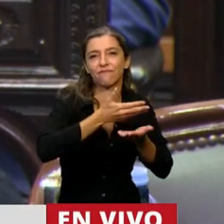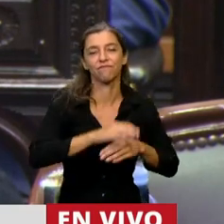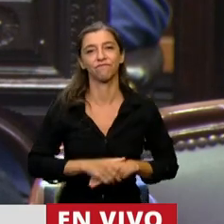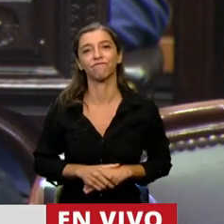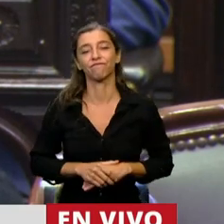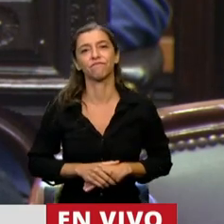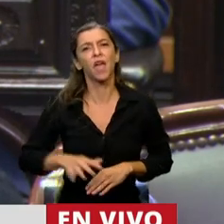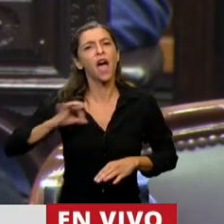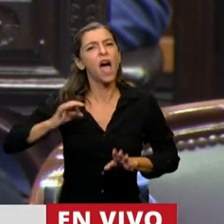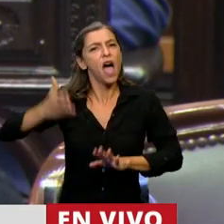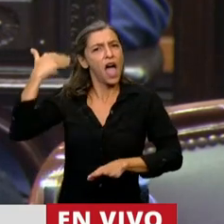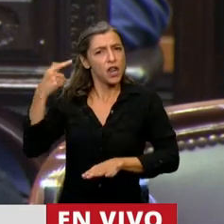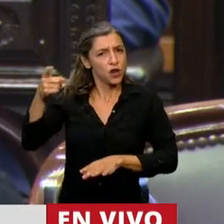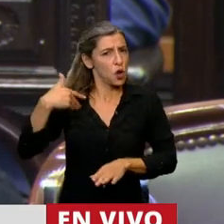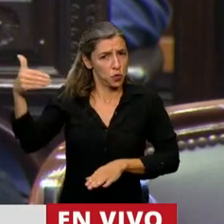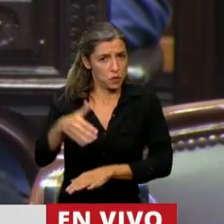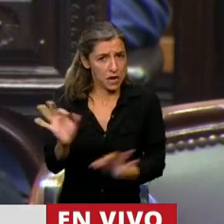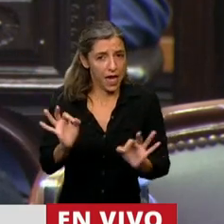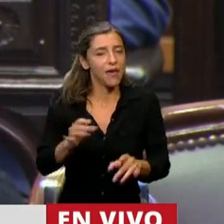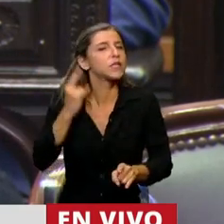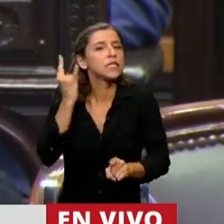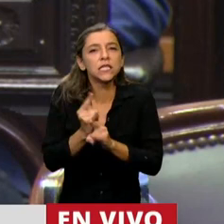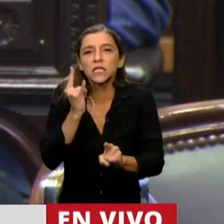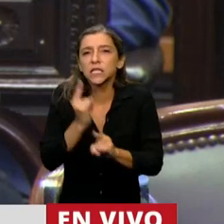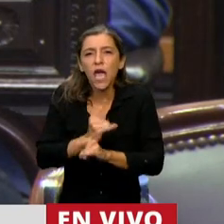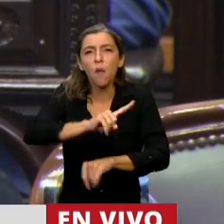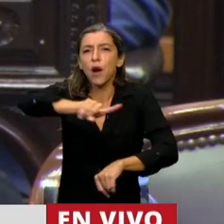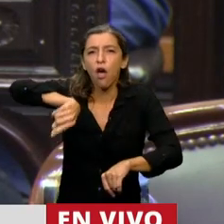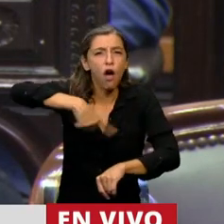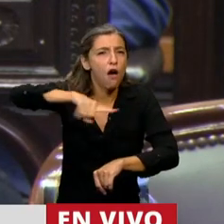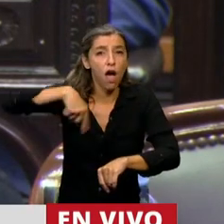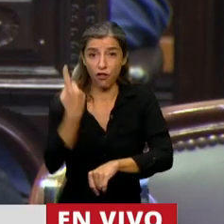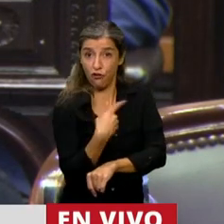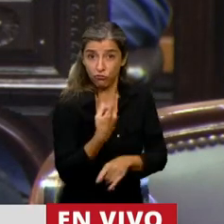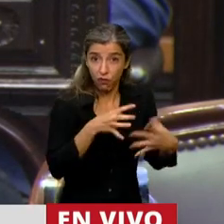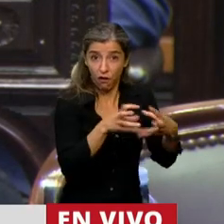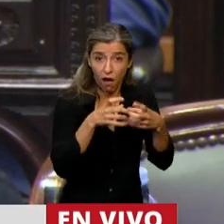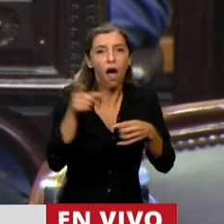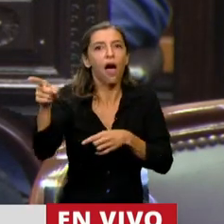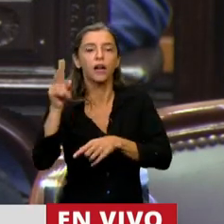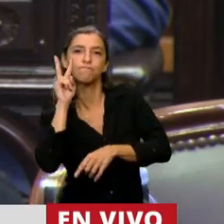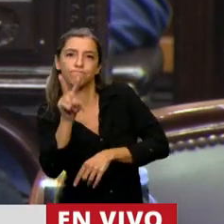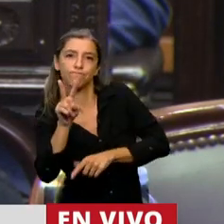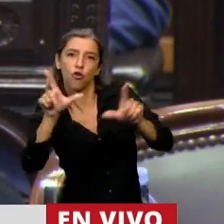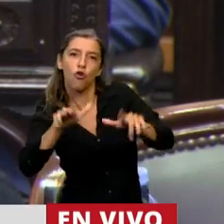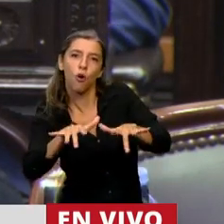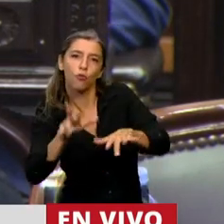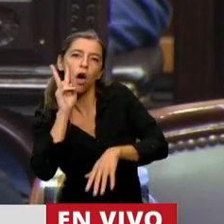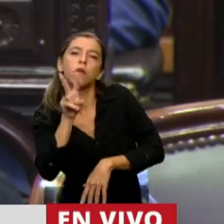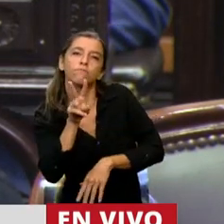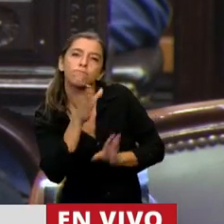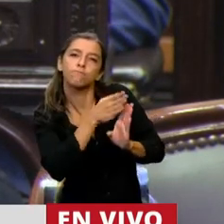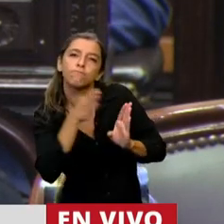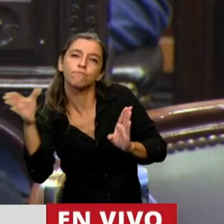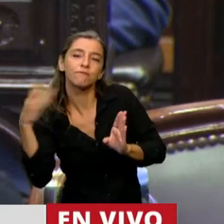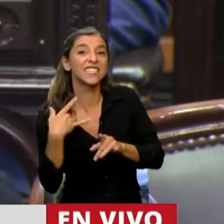las sesiones, hora por hora, a través de la computadora. A mí me llegaba: acordate de esto, métele esto.